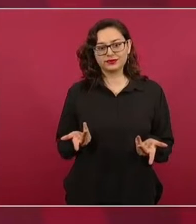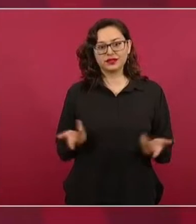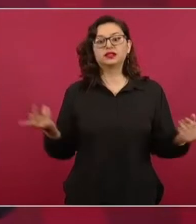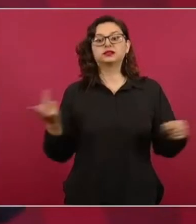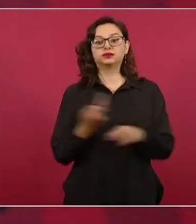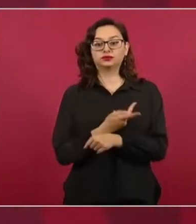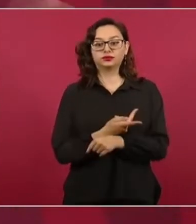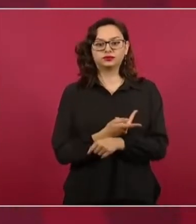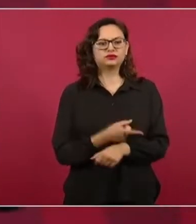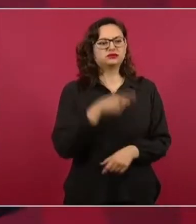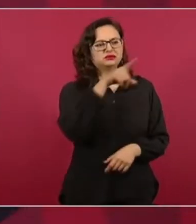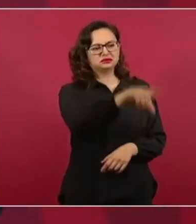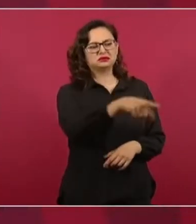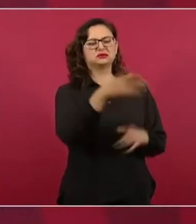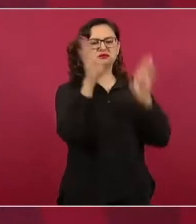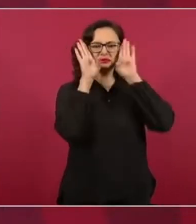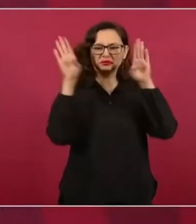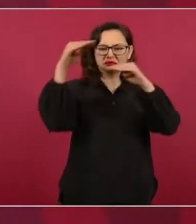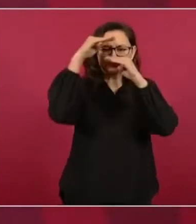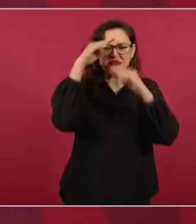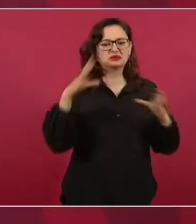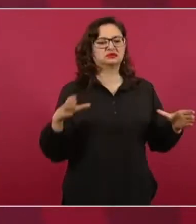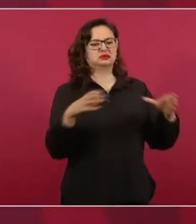hacer y deshacer, insultar,